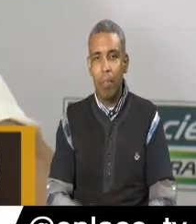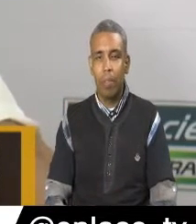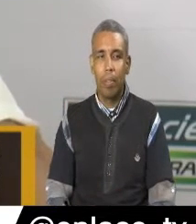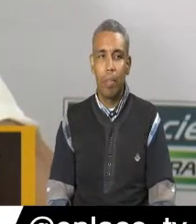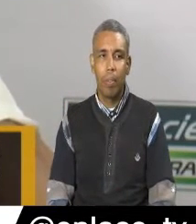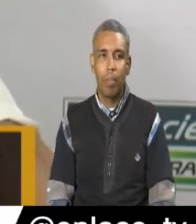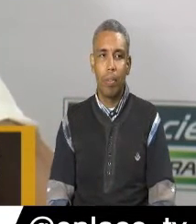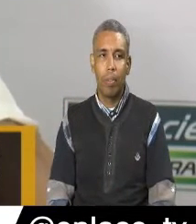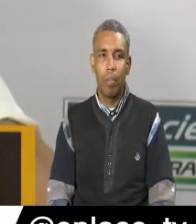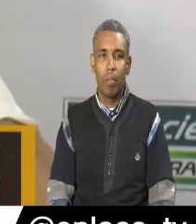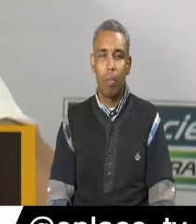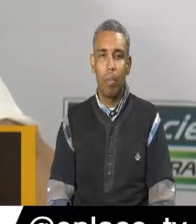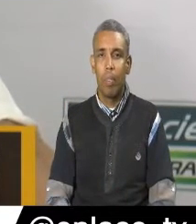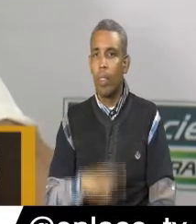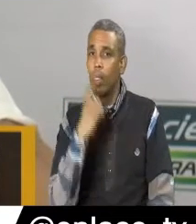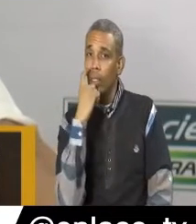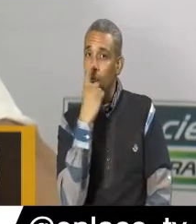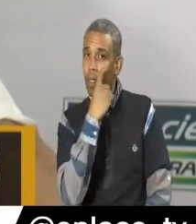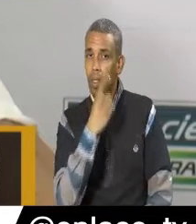Aprovechamos la fatiga del rival,